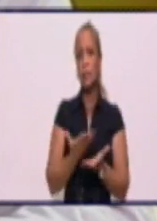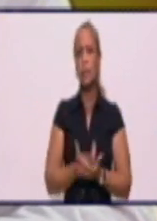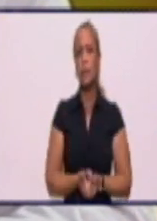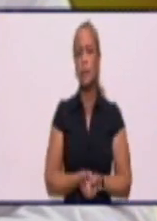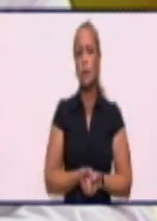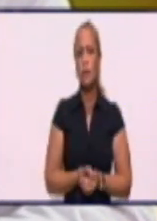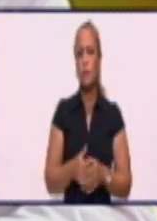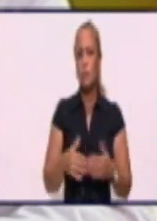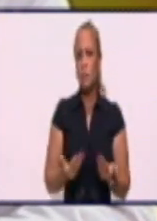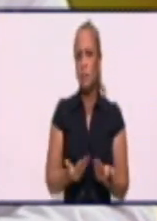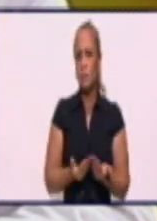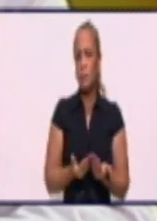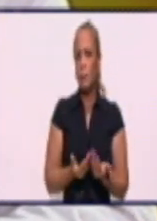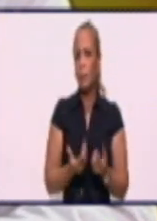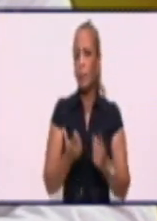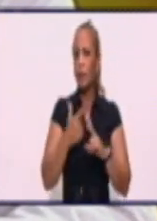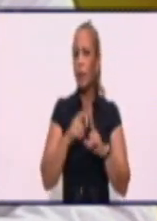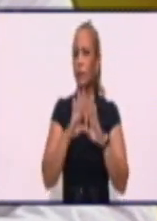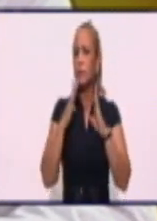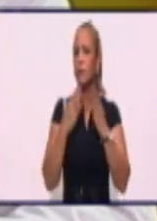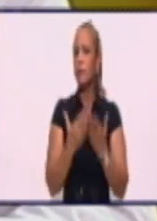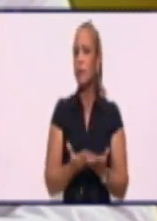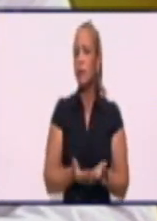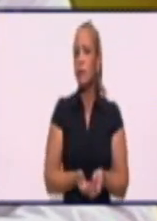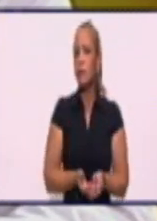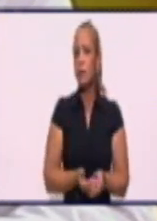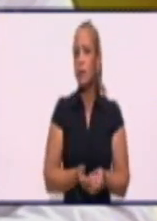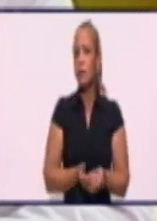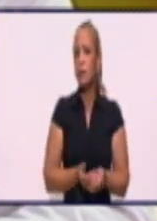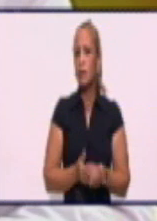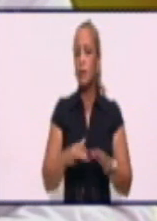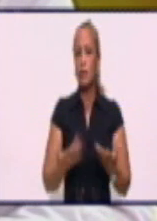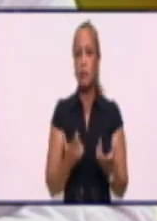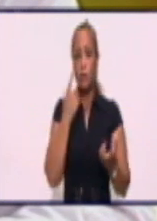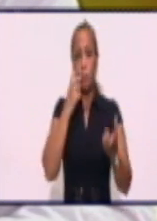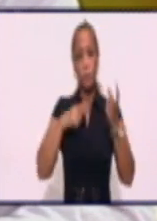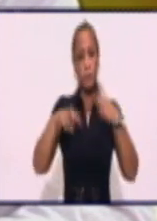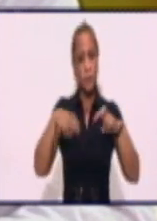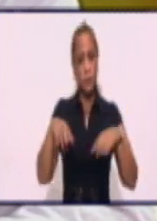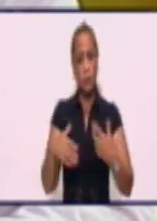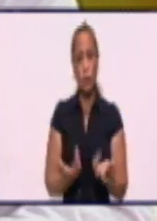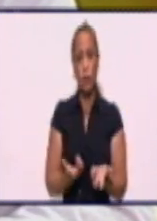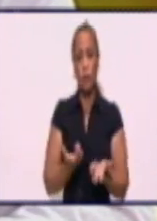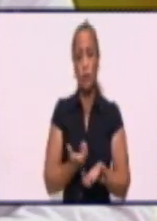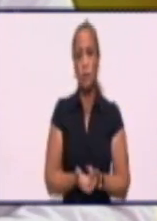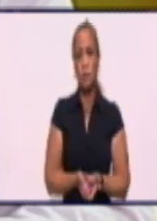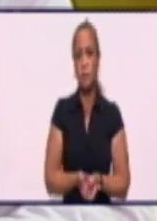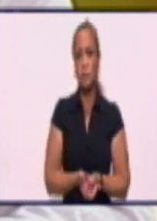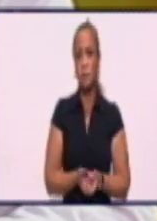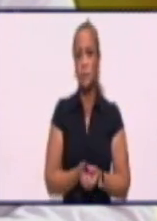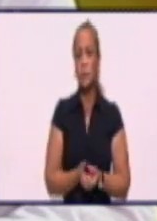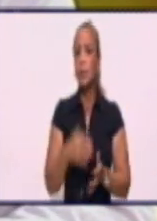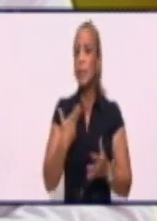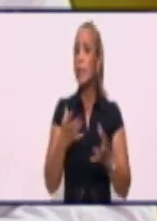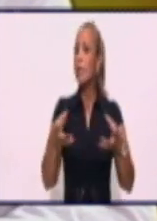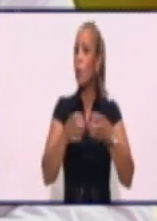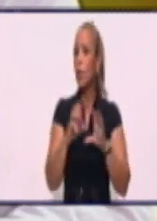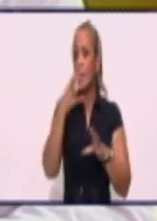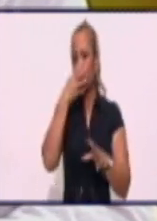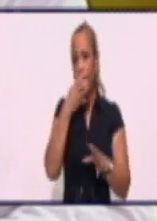diagnóstico para el tema de COVID, incluso con ventiladores pulmonares, equipo de ventilación,